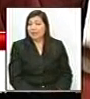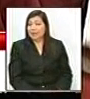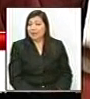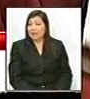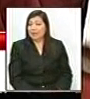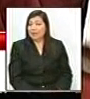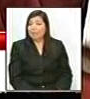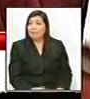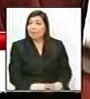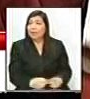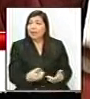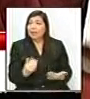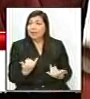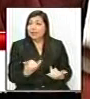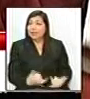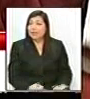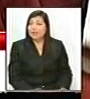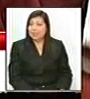sabido es que